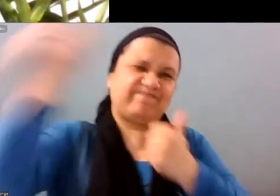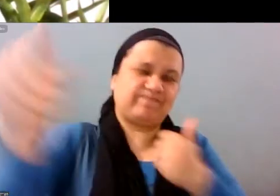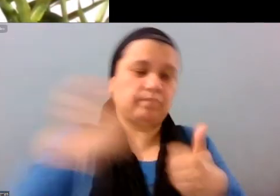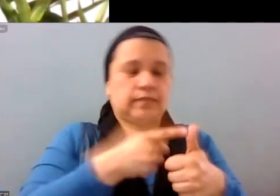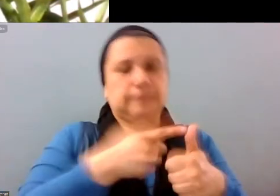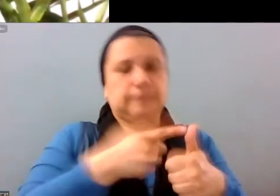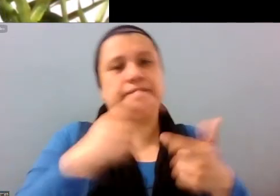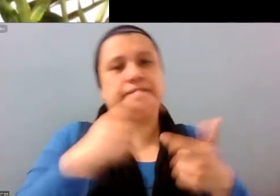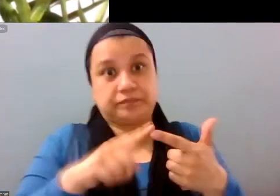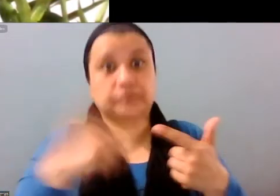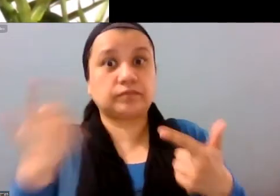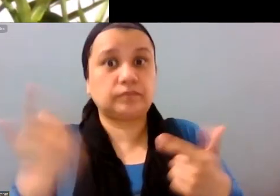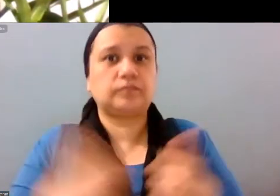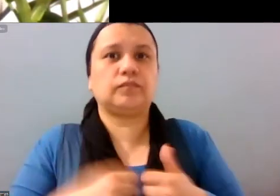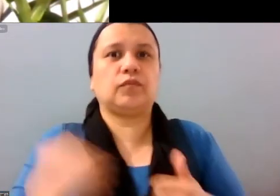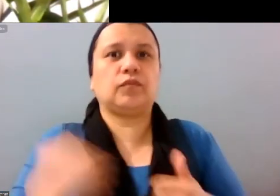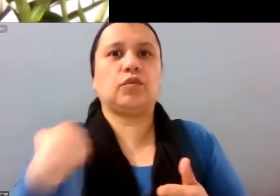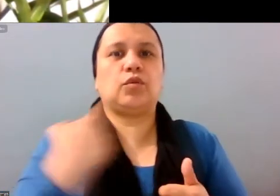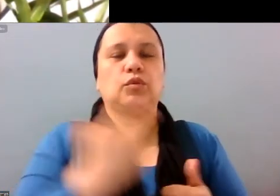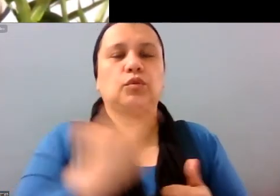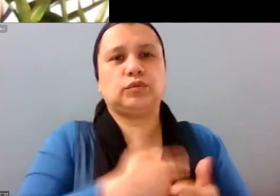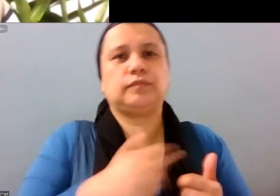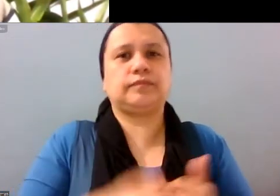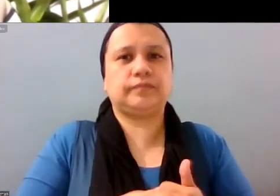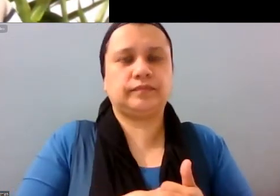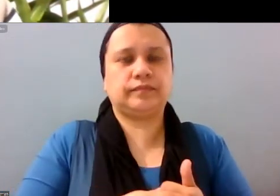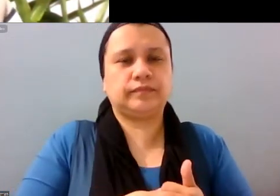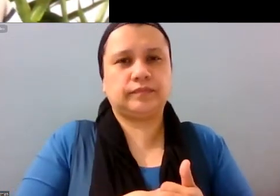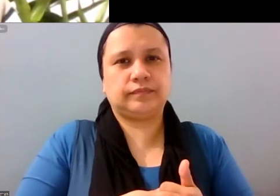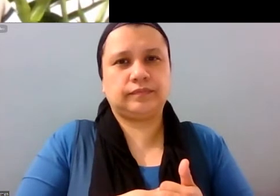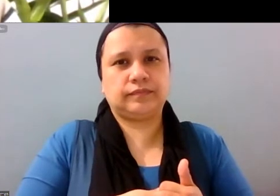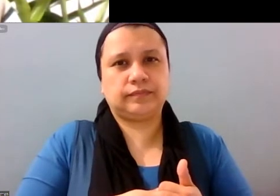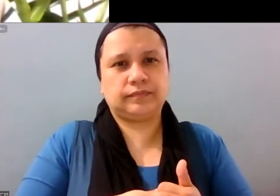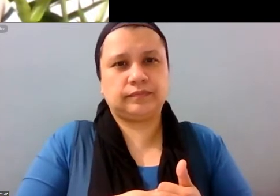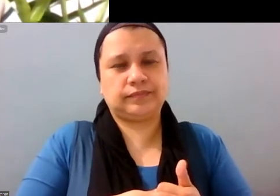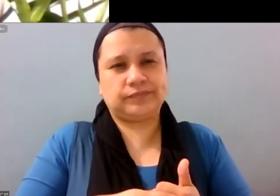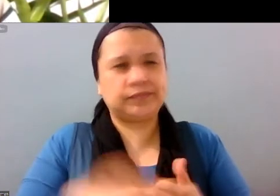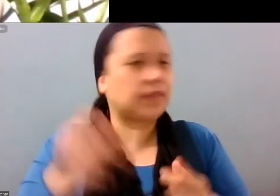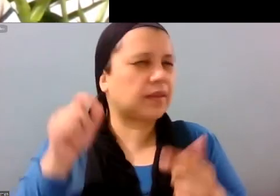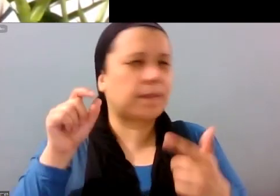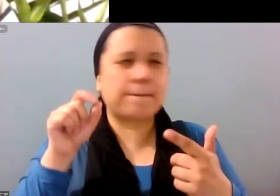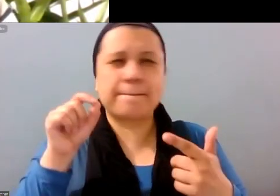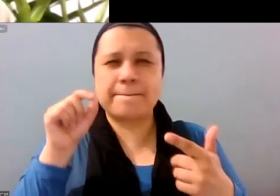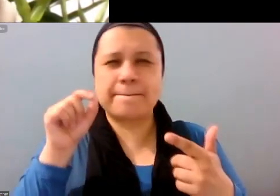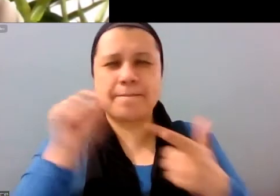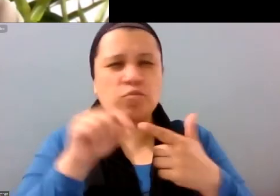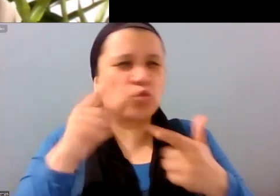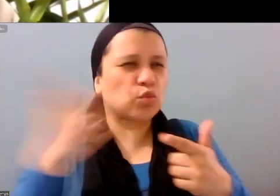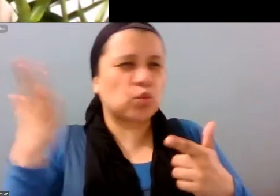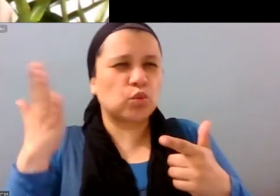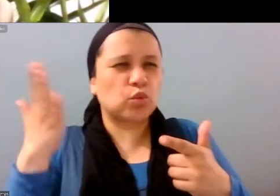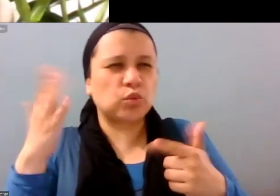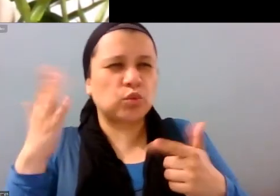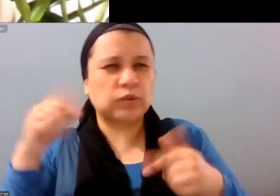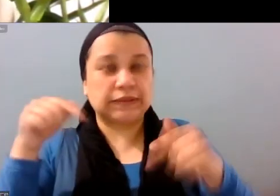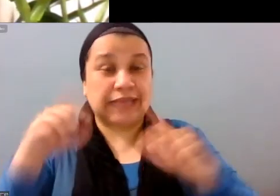nosotros llegaríamos al punto también de mediar en ese diálogo